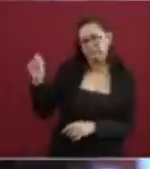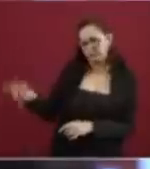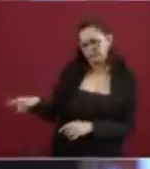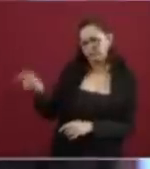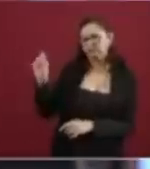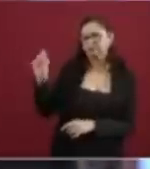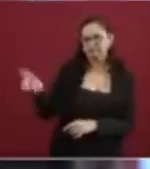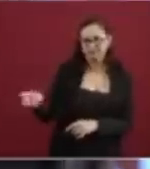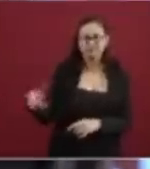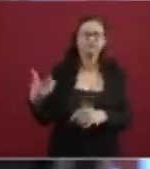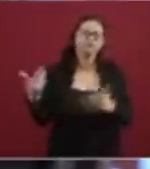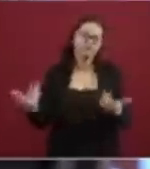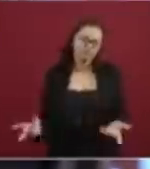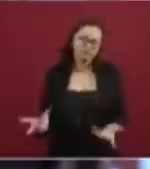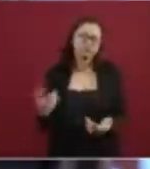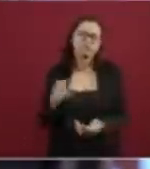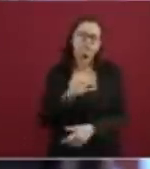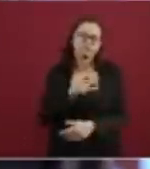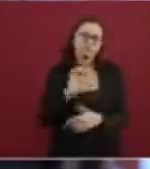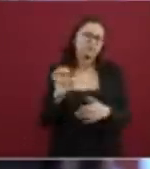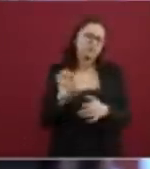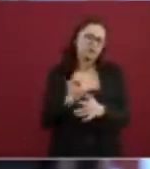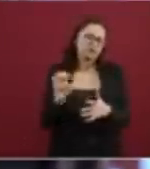también hay esta situación.